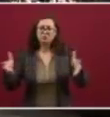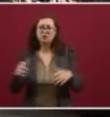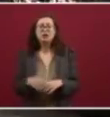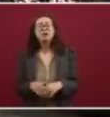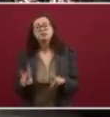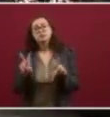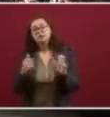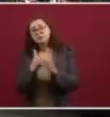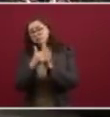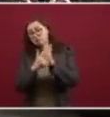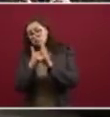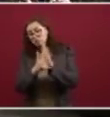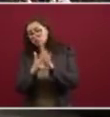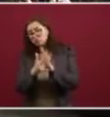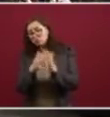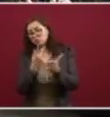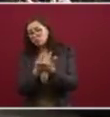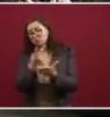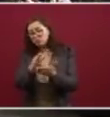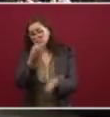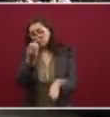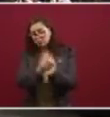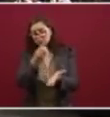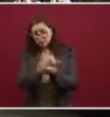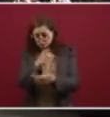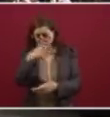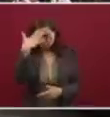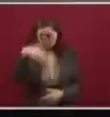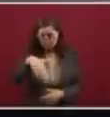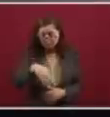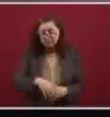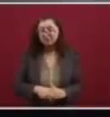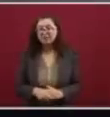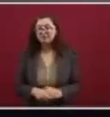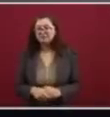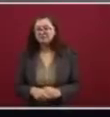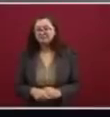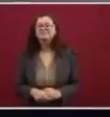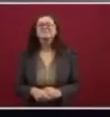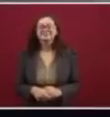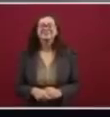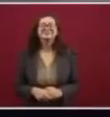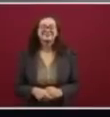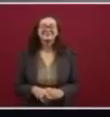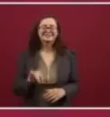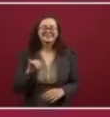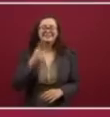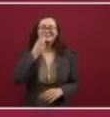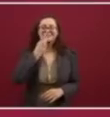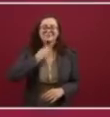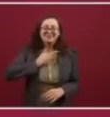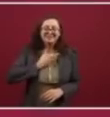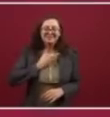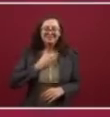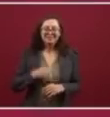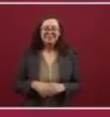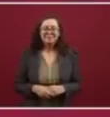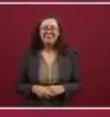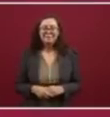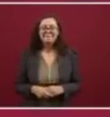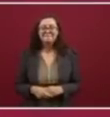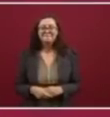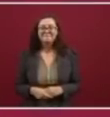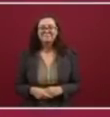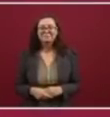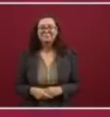de YouTube, presidente, sí estaba enterado usted? Pues sí, me dijeron, mire, yo me apoyo desde luego